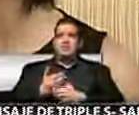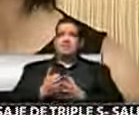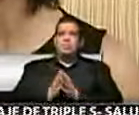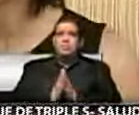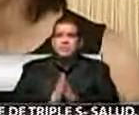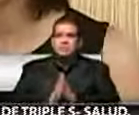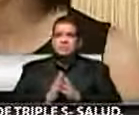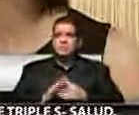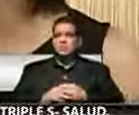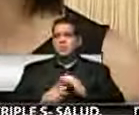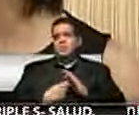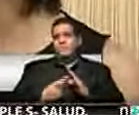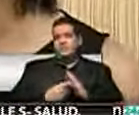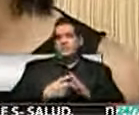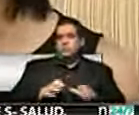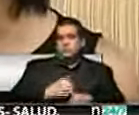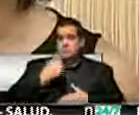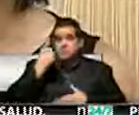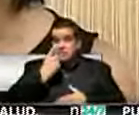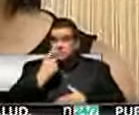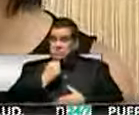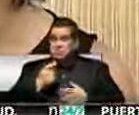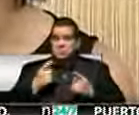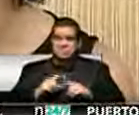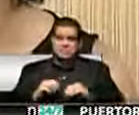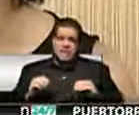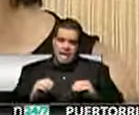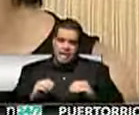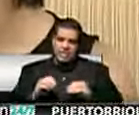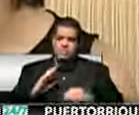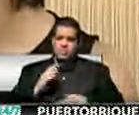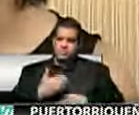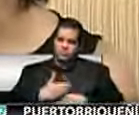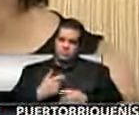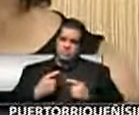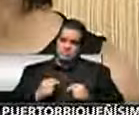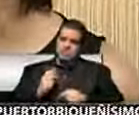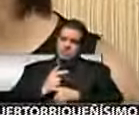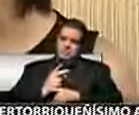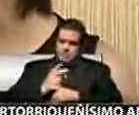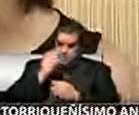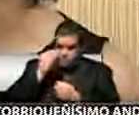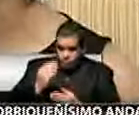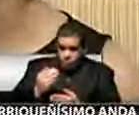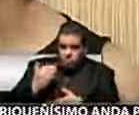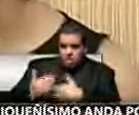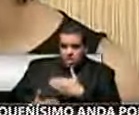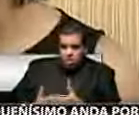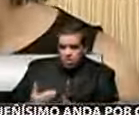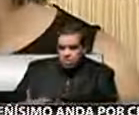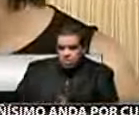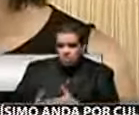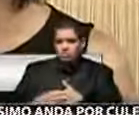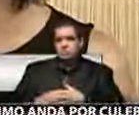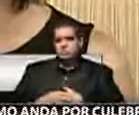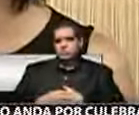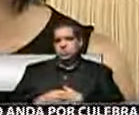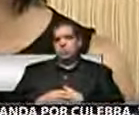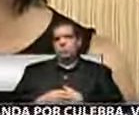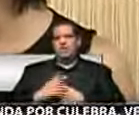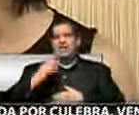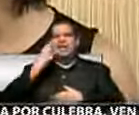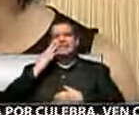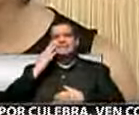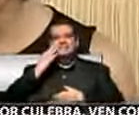eh A veces lo hacen pensando que no va a pasar nada pero nosotros Entonces los Tratamos de mantener informa durante todo el proceso para que sepan